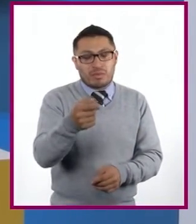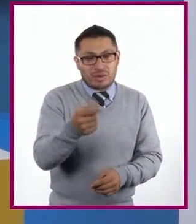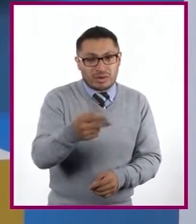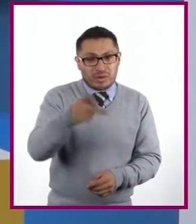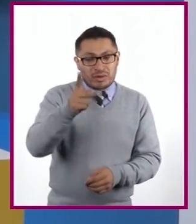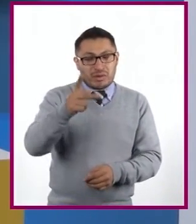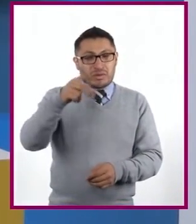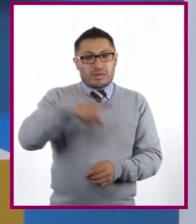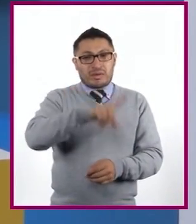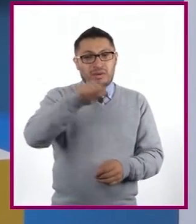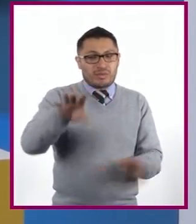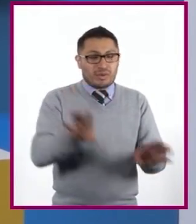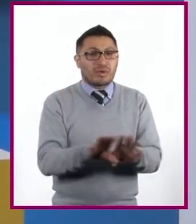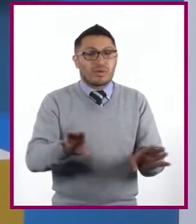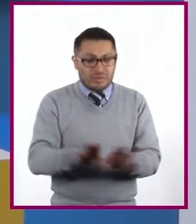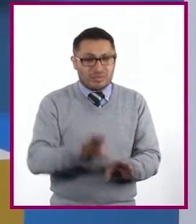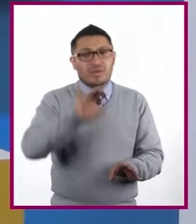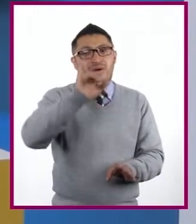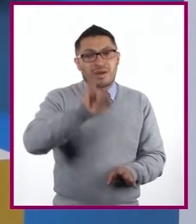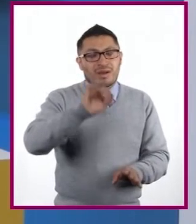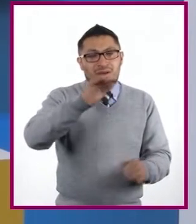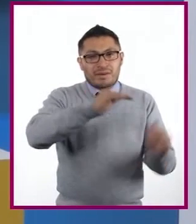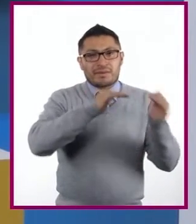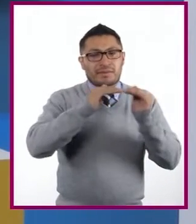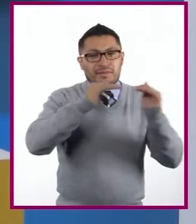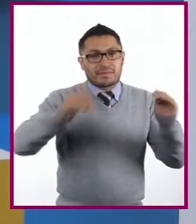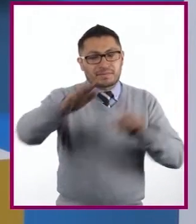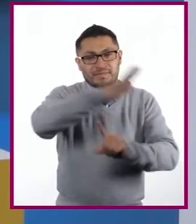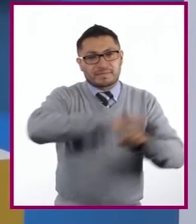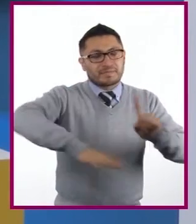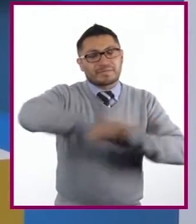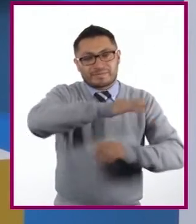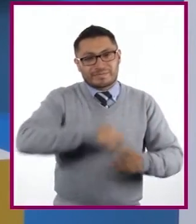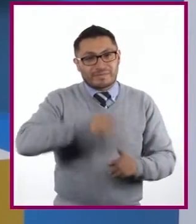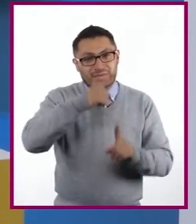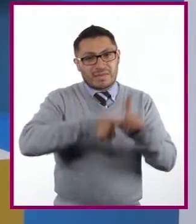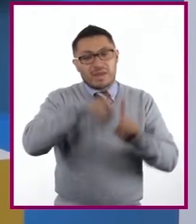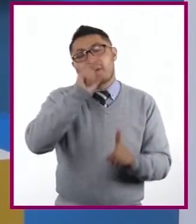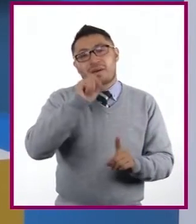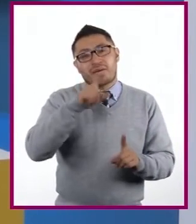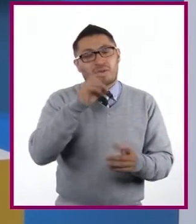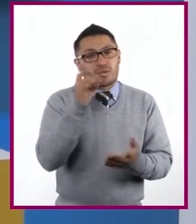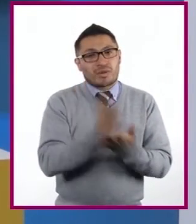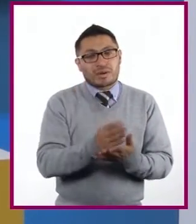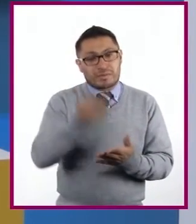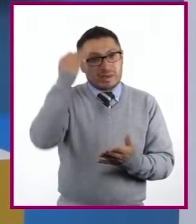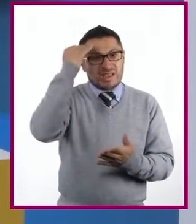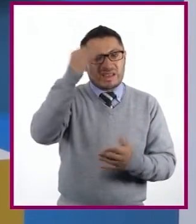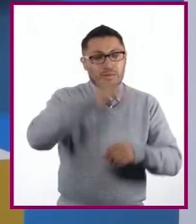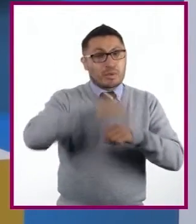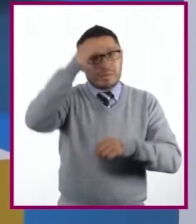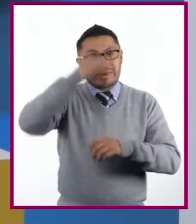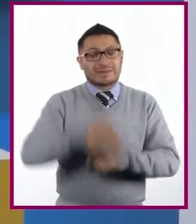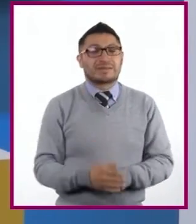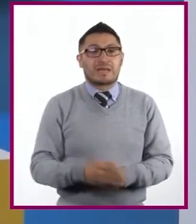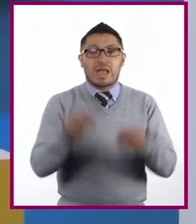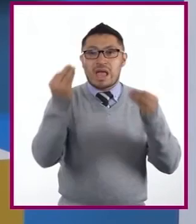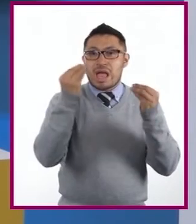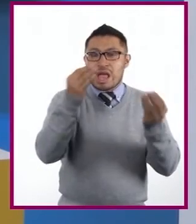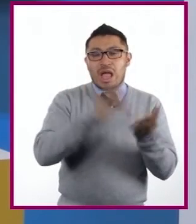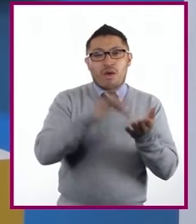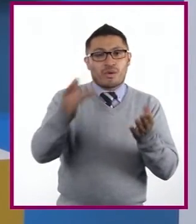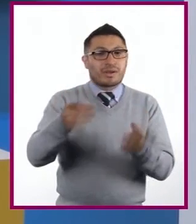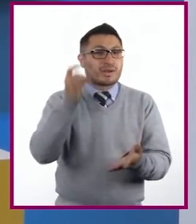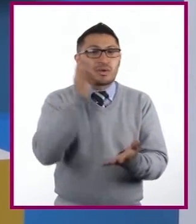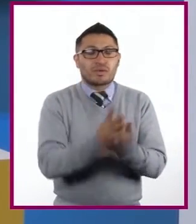el contenido sí alcanza el equilibrio con el ambiente, solamente tarda más. Maestro, muchas gracias. Ya